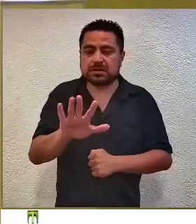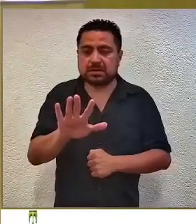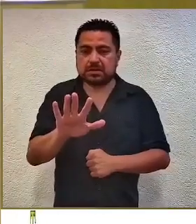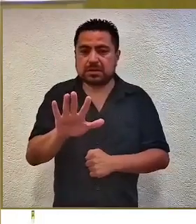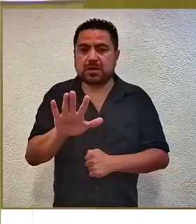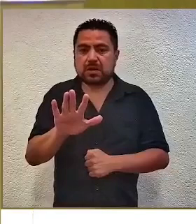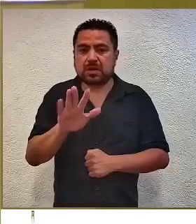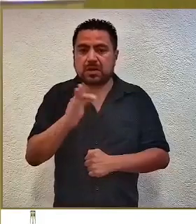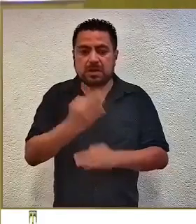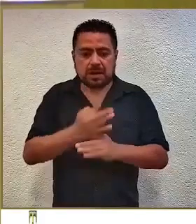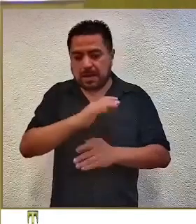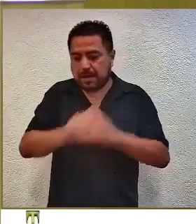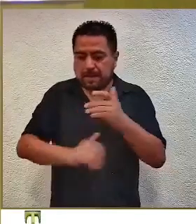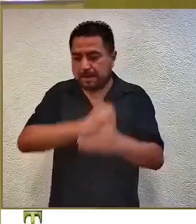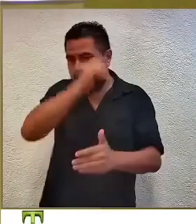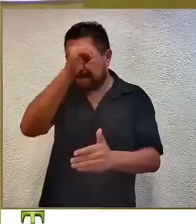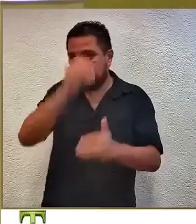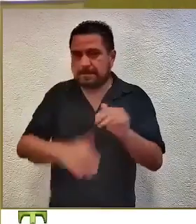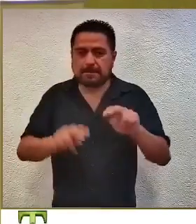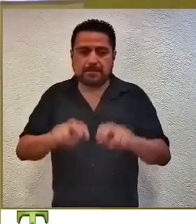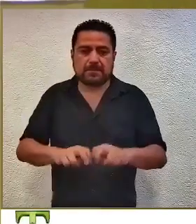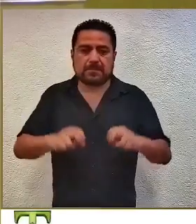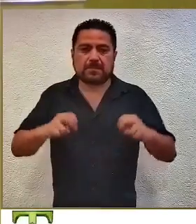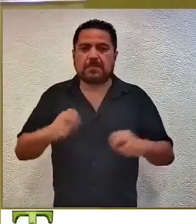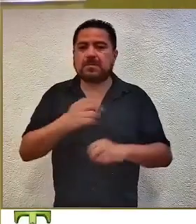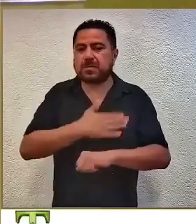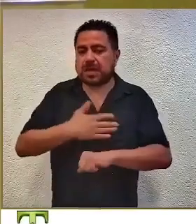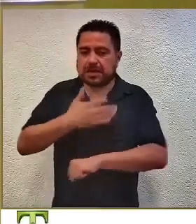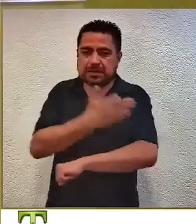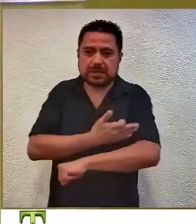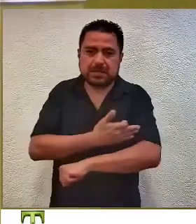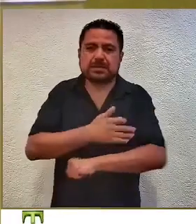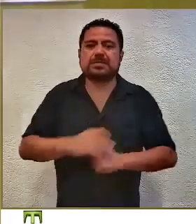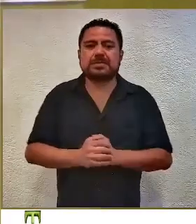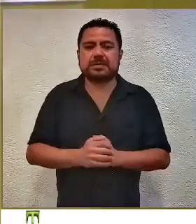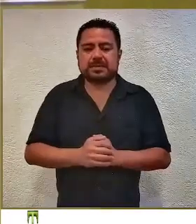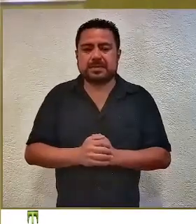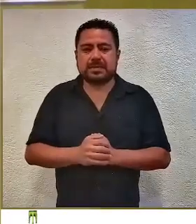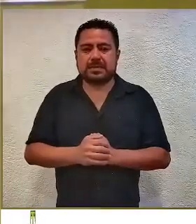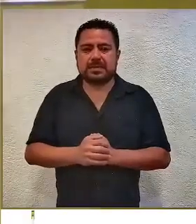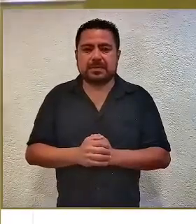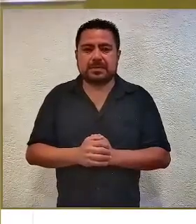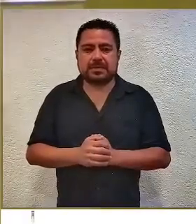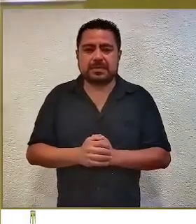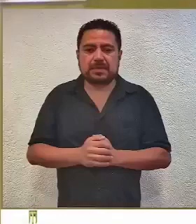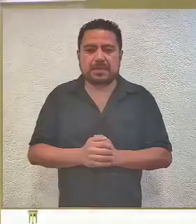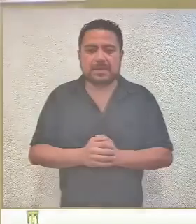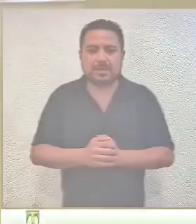13:35, se declara concluida la sesión. Buenas tardes. Buenas tardes. Buenas tardes. Buenas tardes.